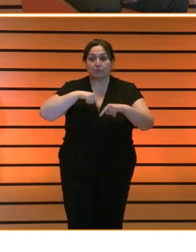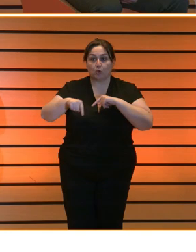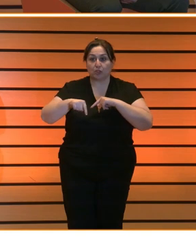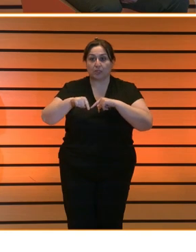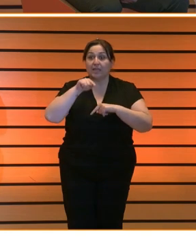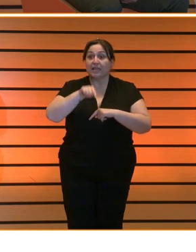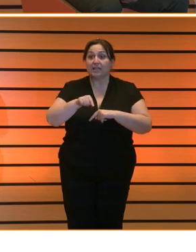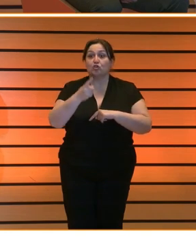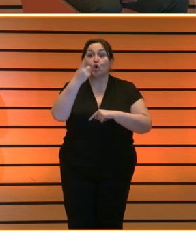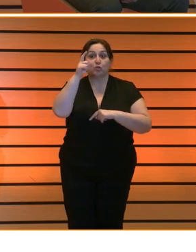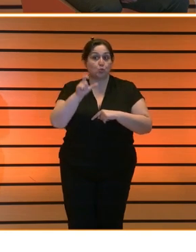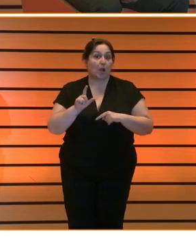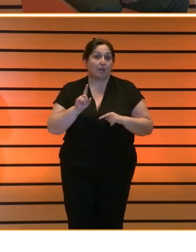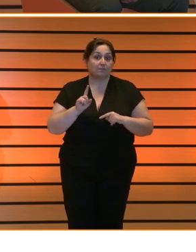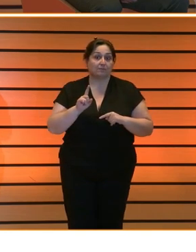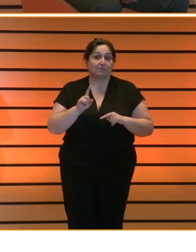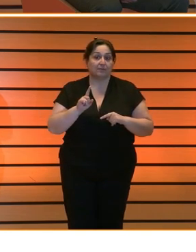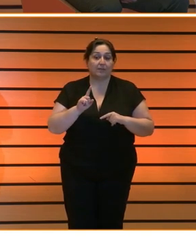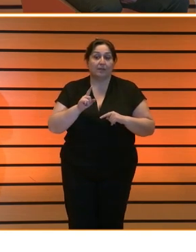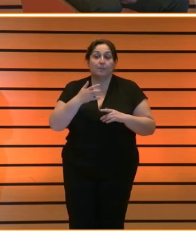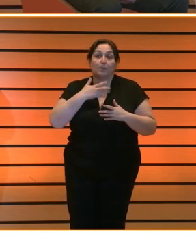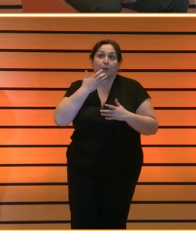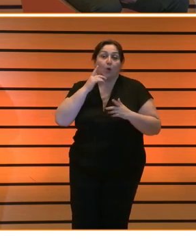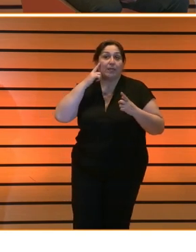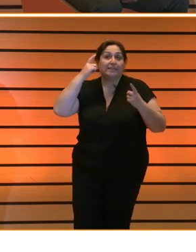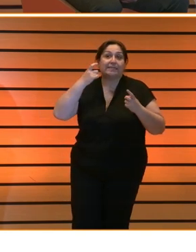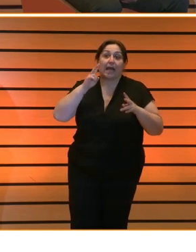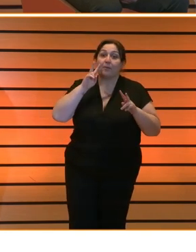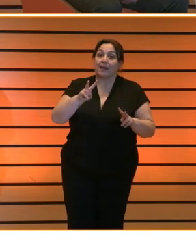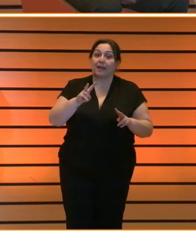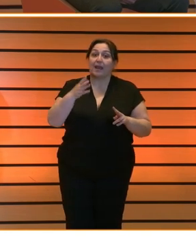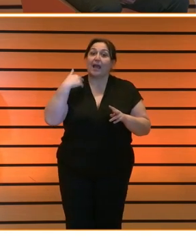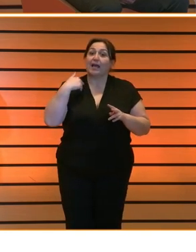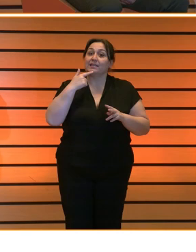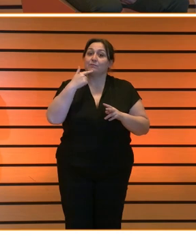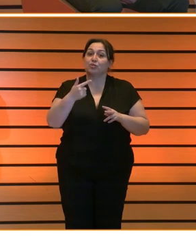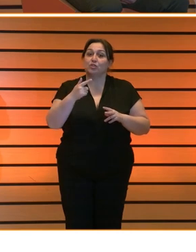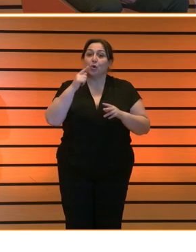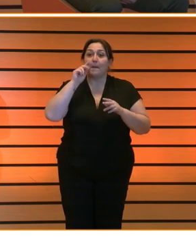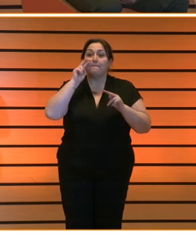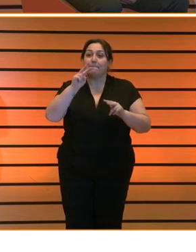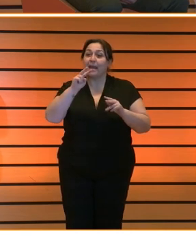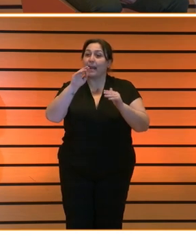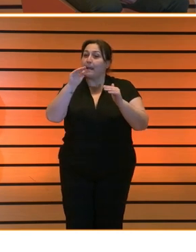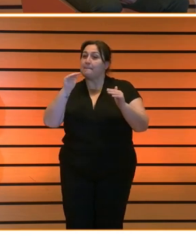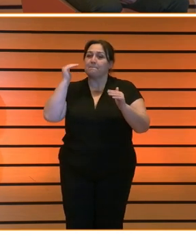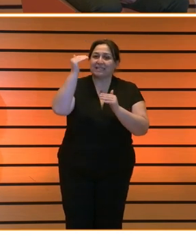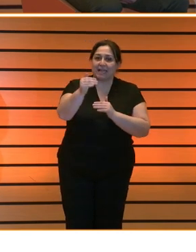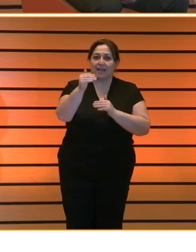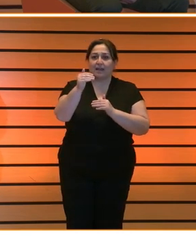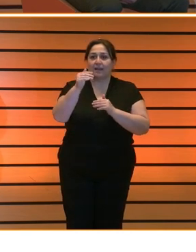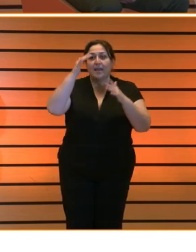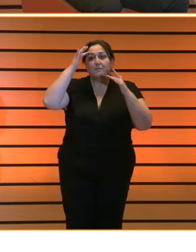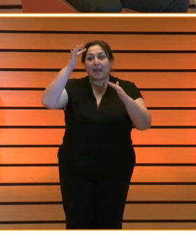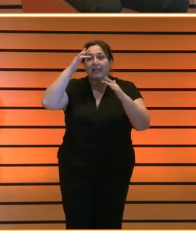es una de ellas es decir el intentar ver como decía montsut más allá imaginarnos que